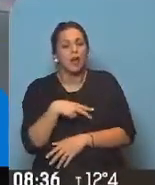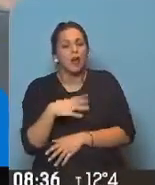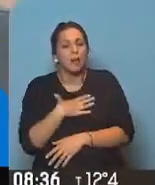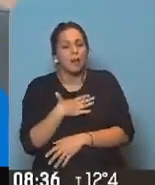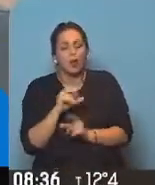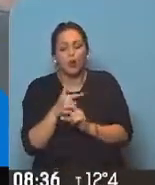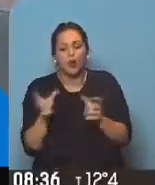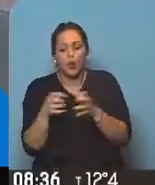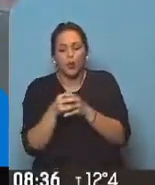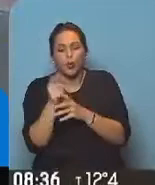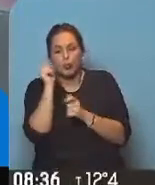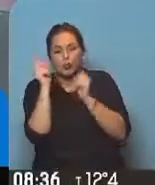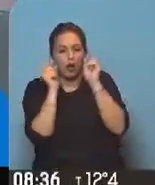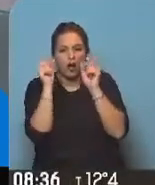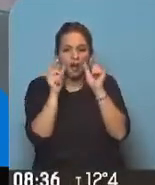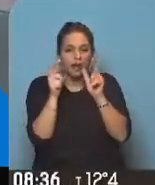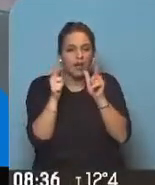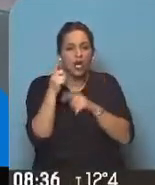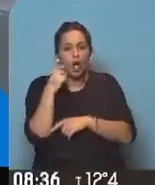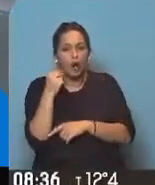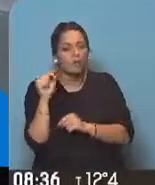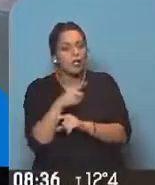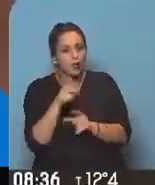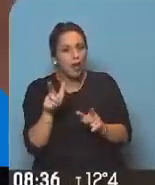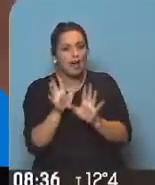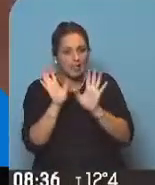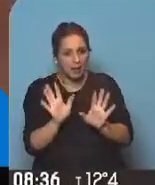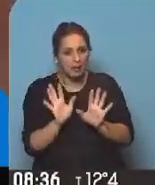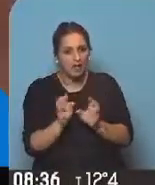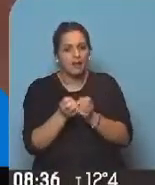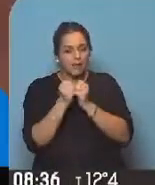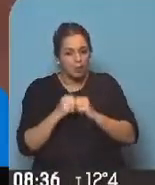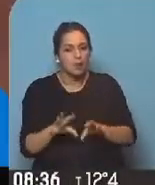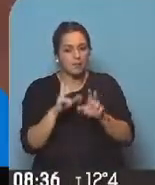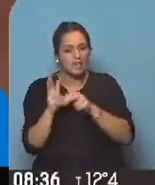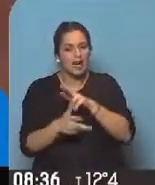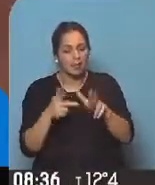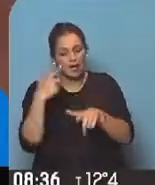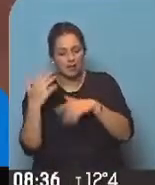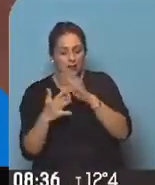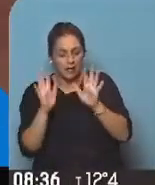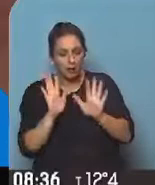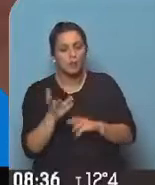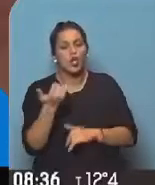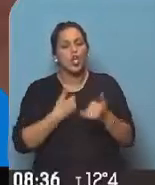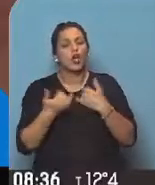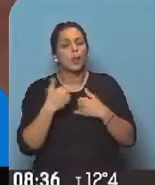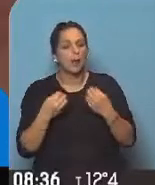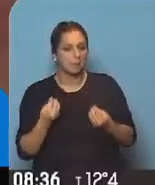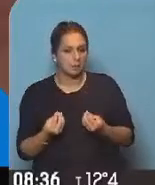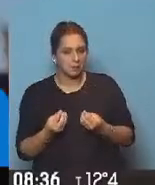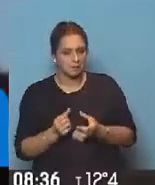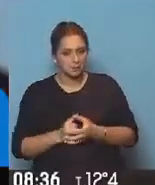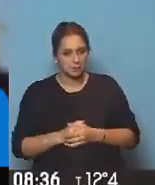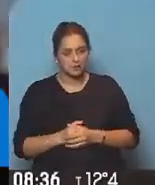creativos craneando varones detrás de esto no vamos a empezar a derribar cuestiones que se han mezclado ahí considera totalmente